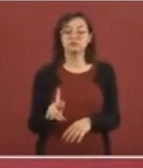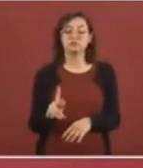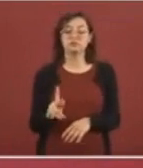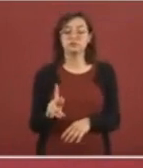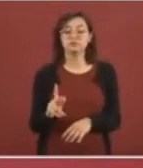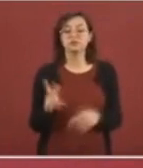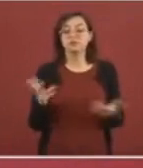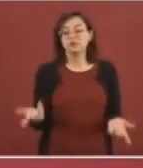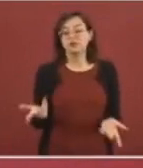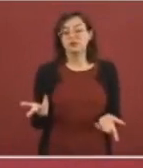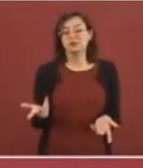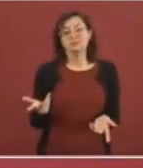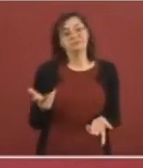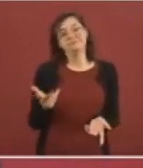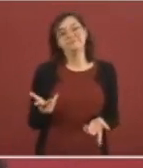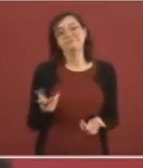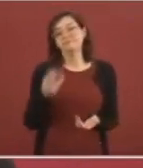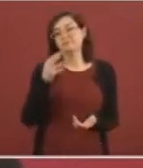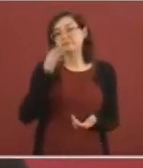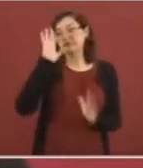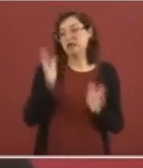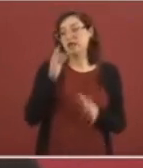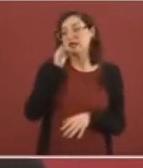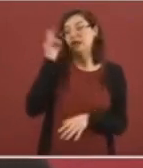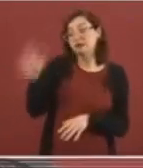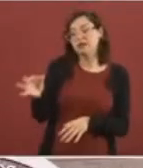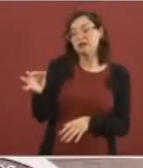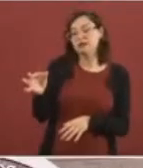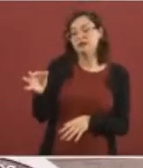dije, nosotros tenemos ya